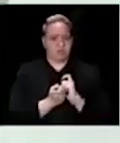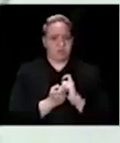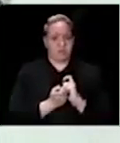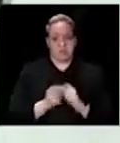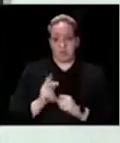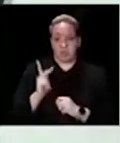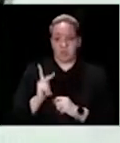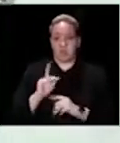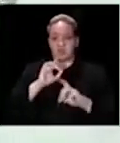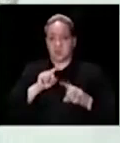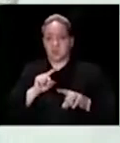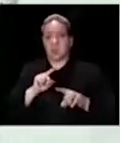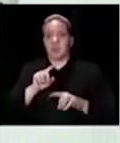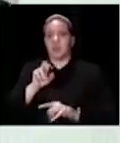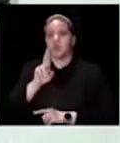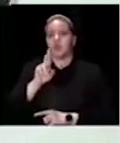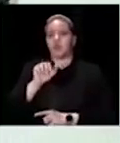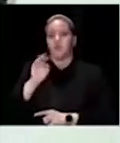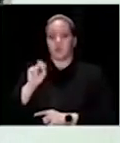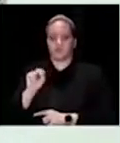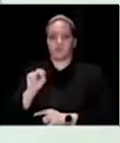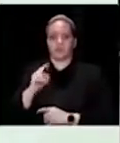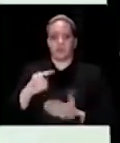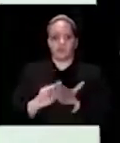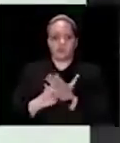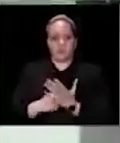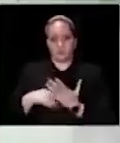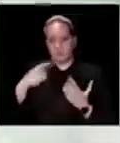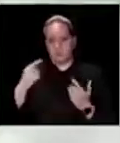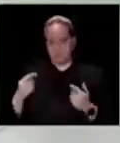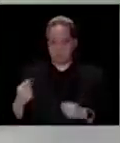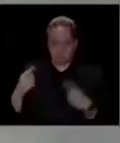le responden a Rubén Sánchez en el debate decisivo.